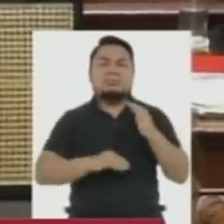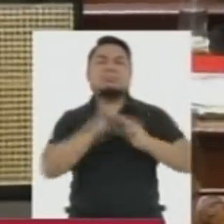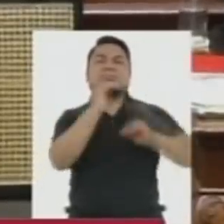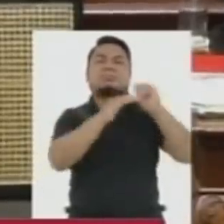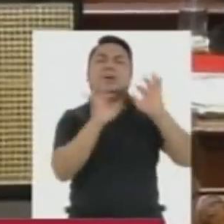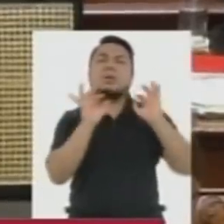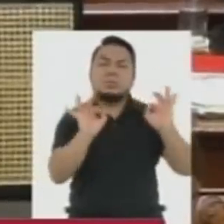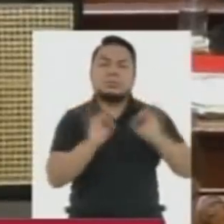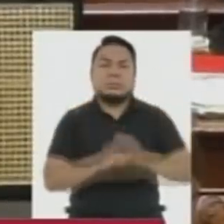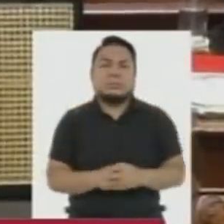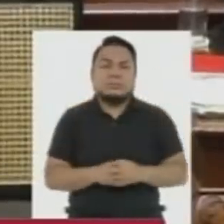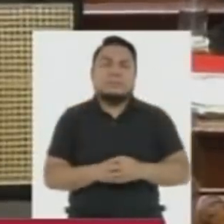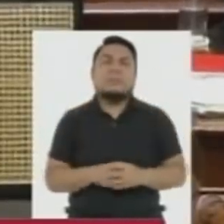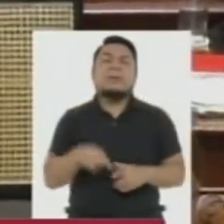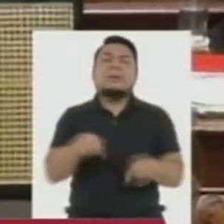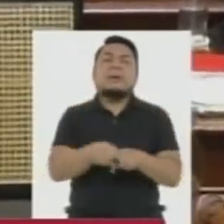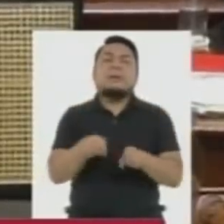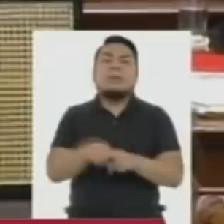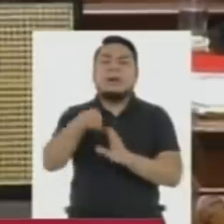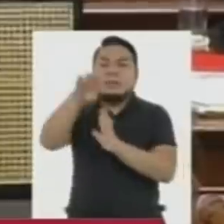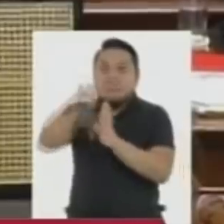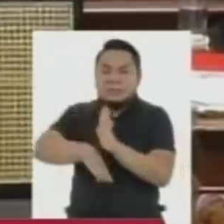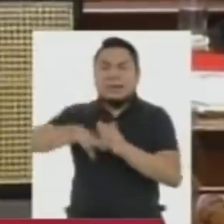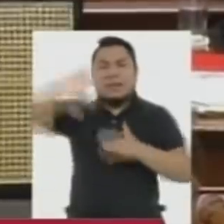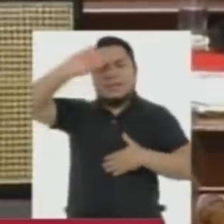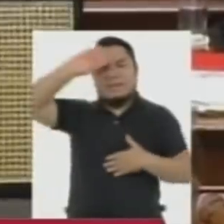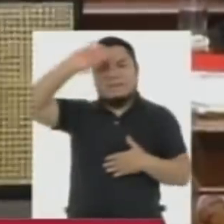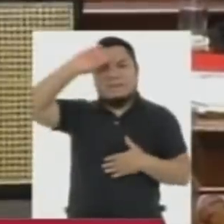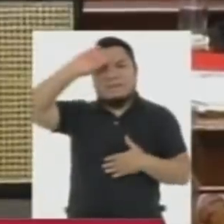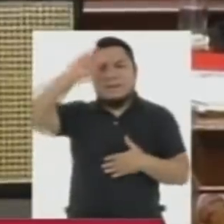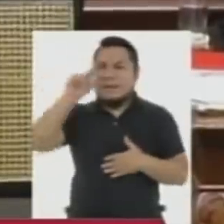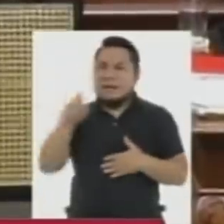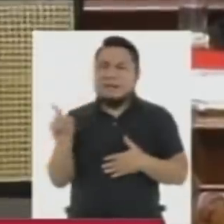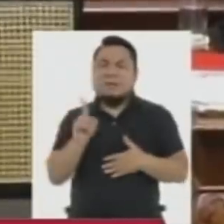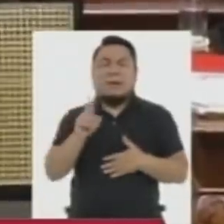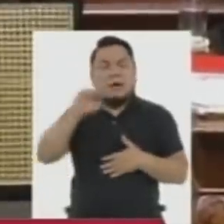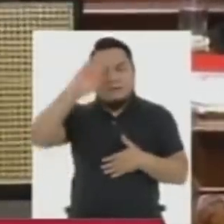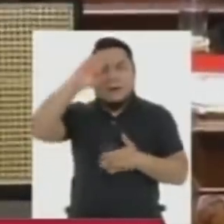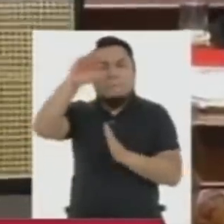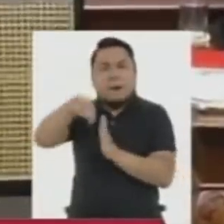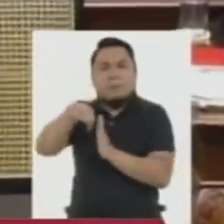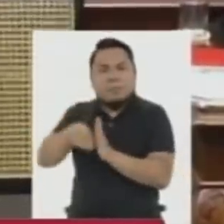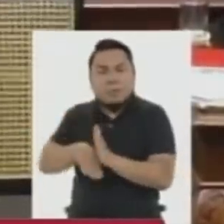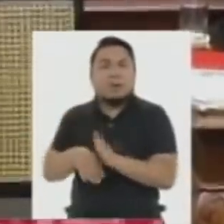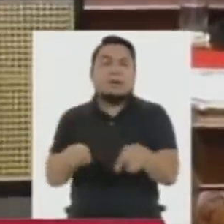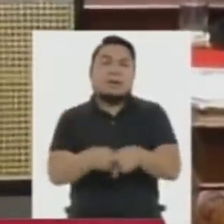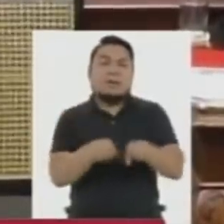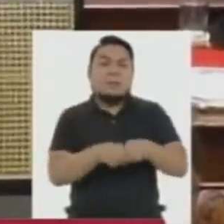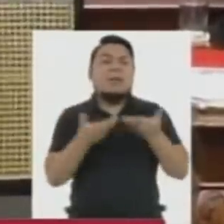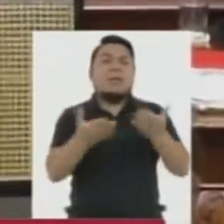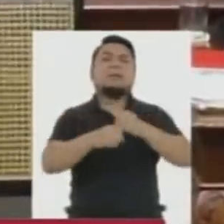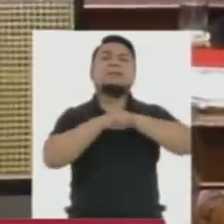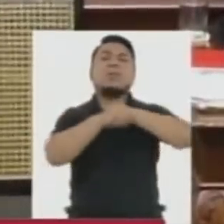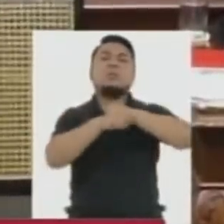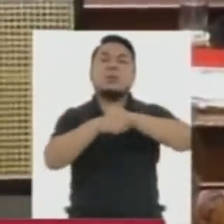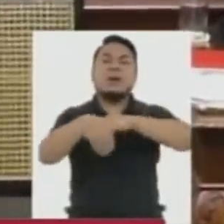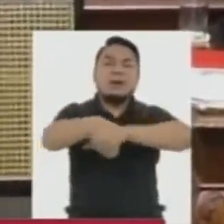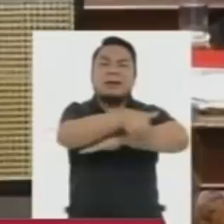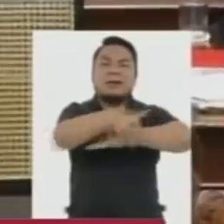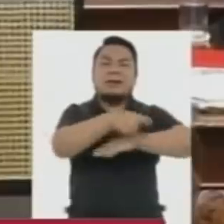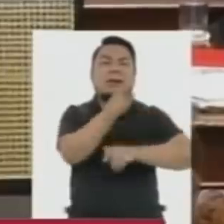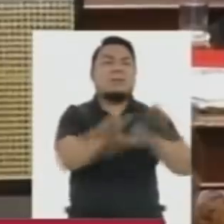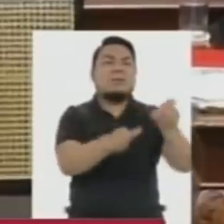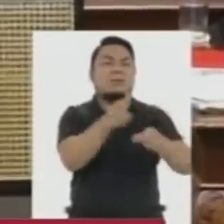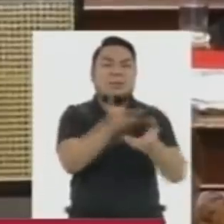dispuesto a disolver el poder legislativo tal como lo está la constitución es decir como en su discurso me he pronunciado a las